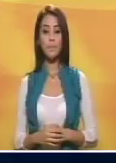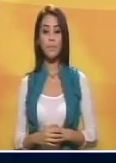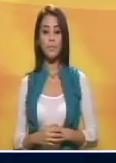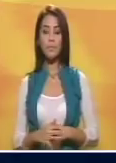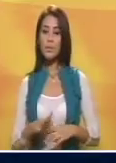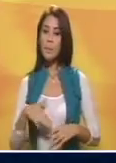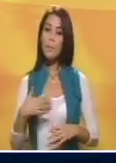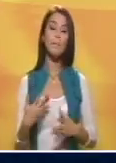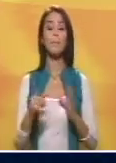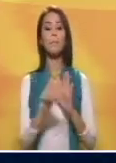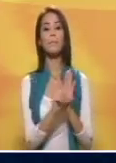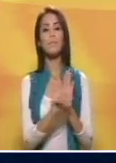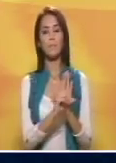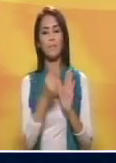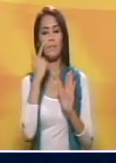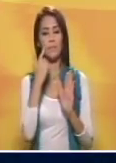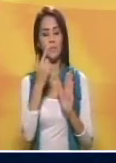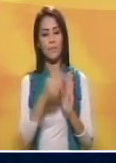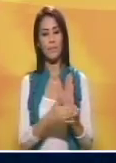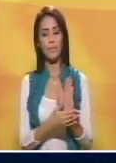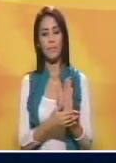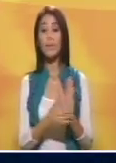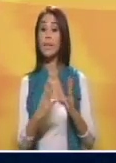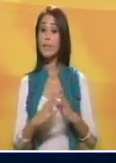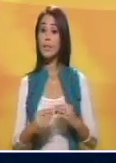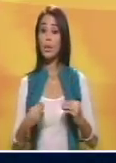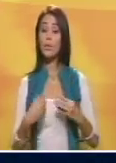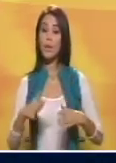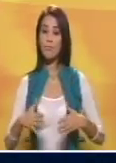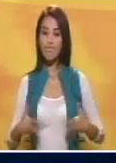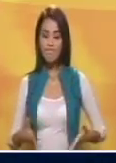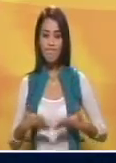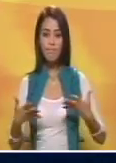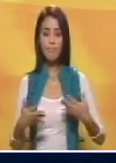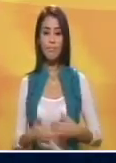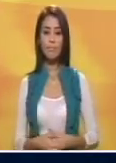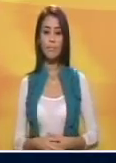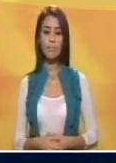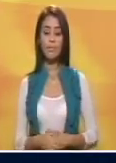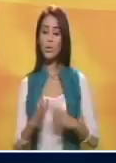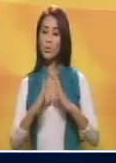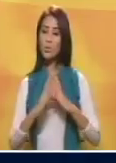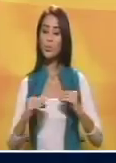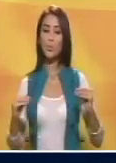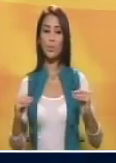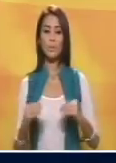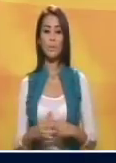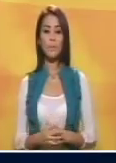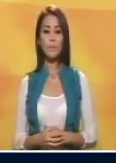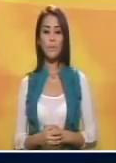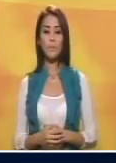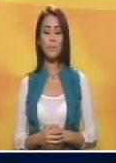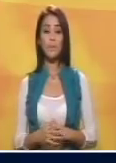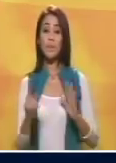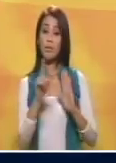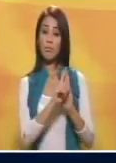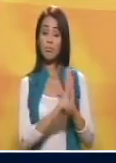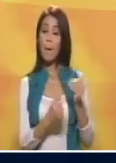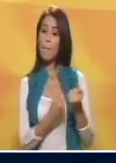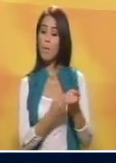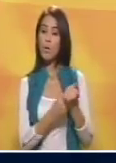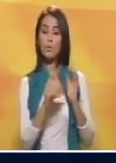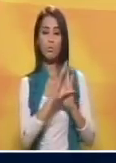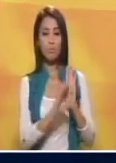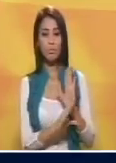permite la ley, de manera tal que podamos garantizar todo, darle las garantías